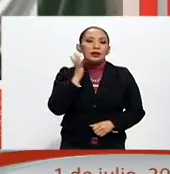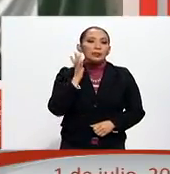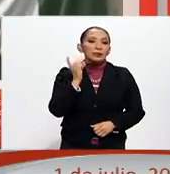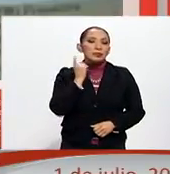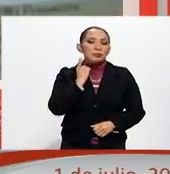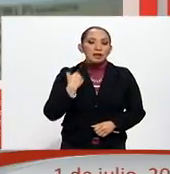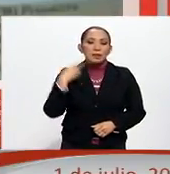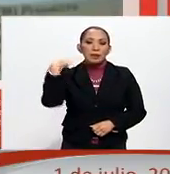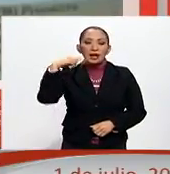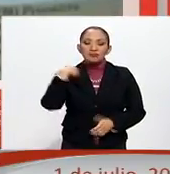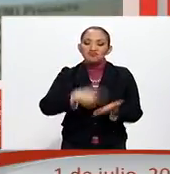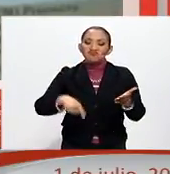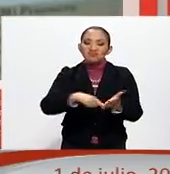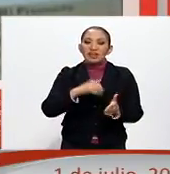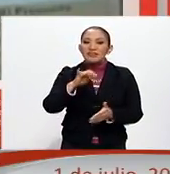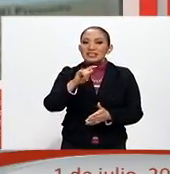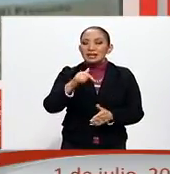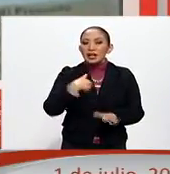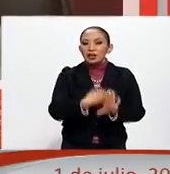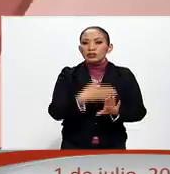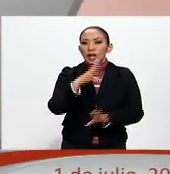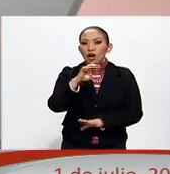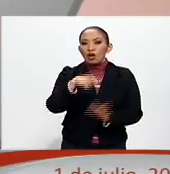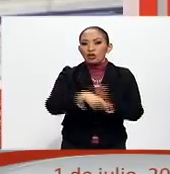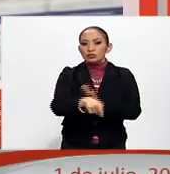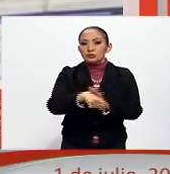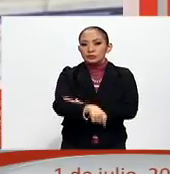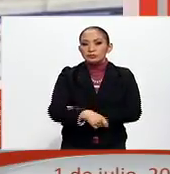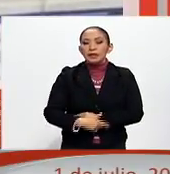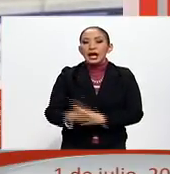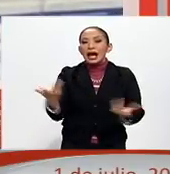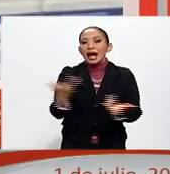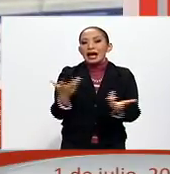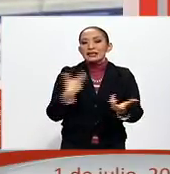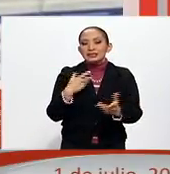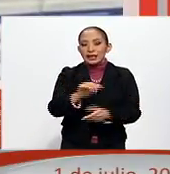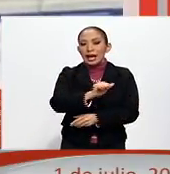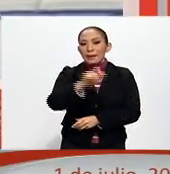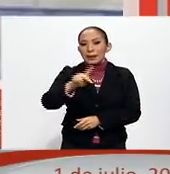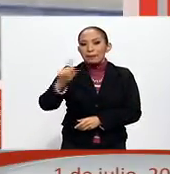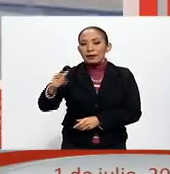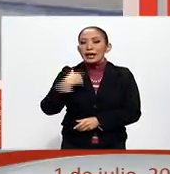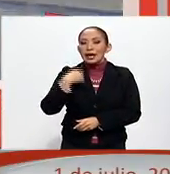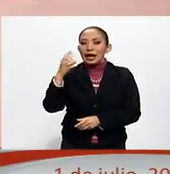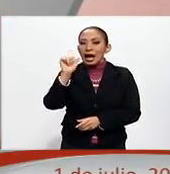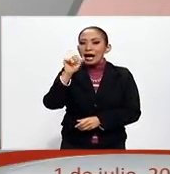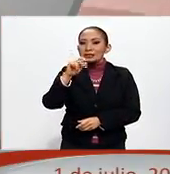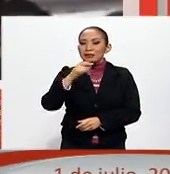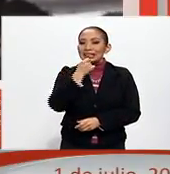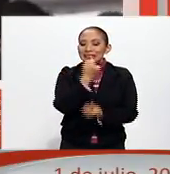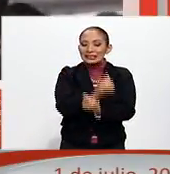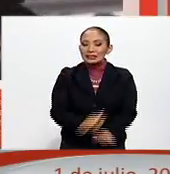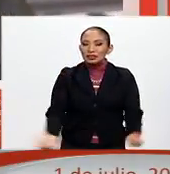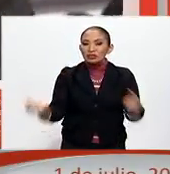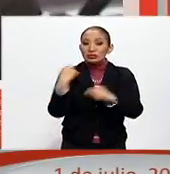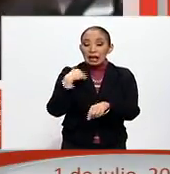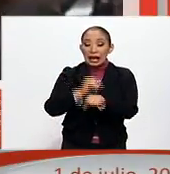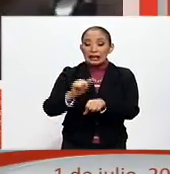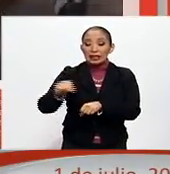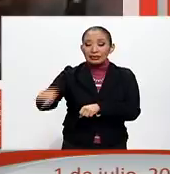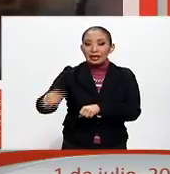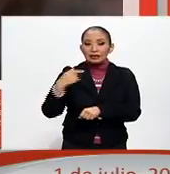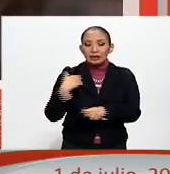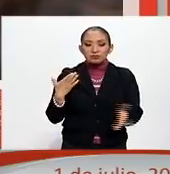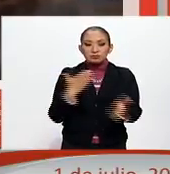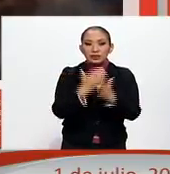Veracruz suspende el nombramiento del fiscal anticorrupción. Crean aplicación contra el asma en niños. En Argentina